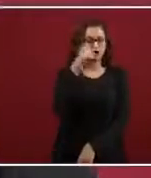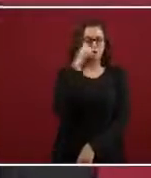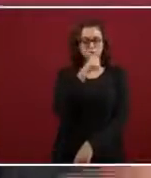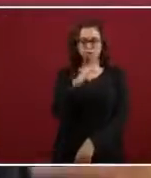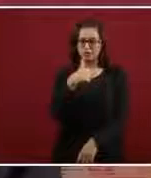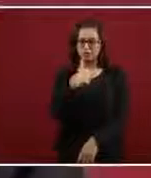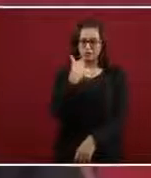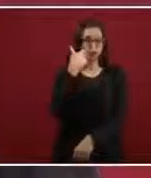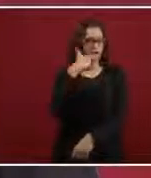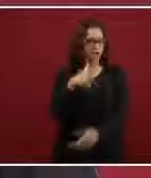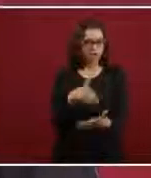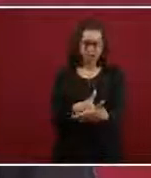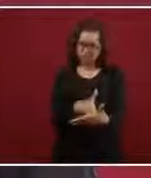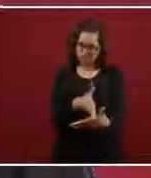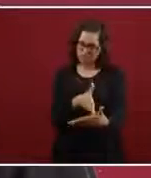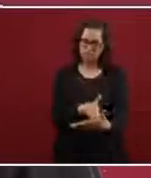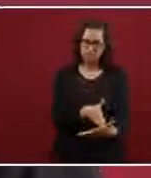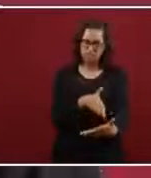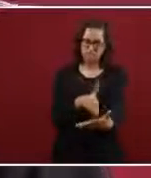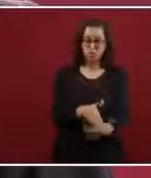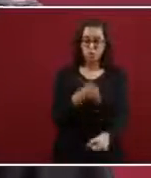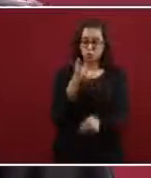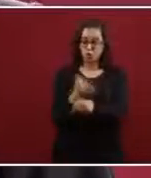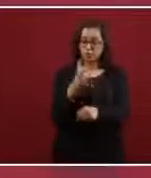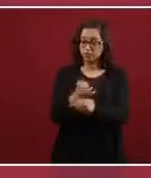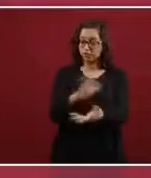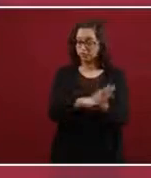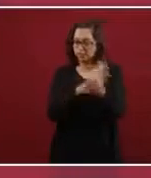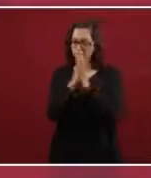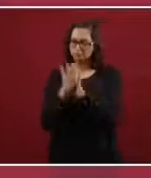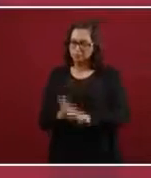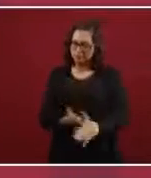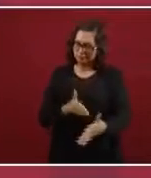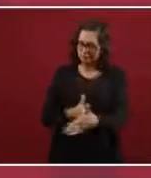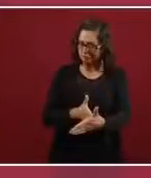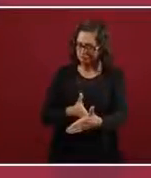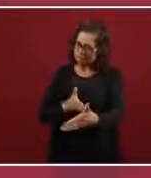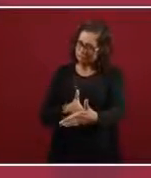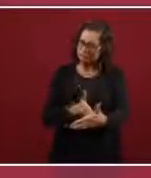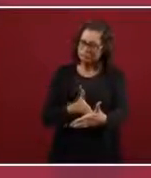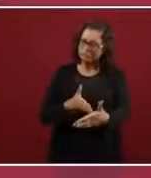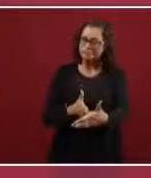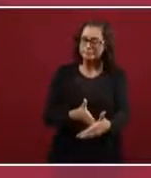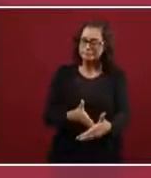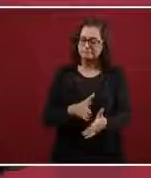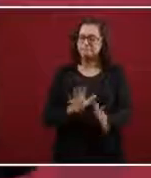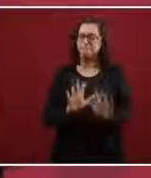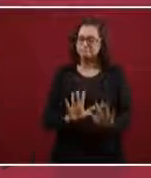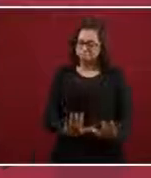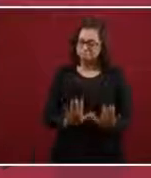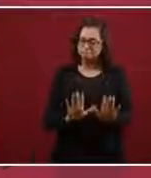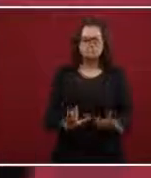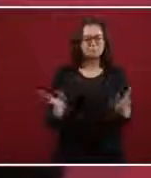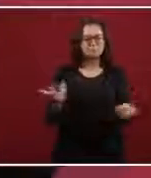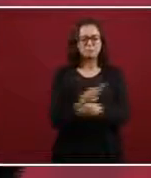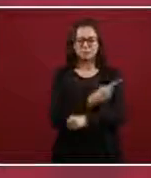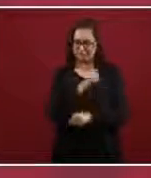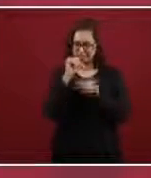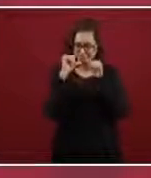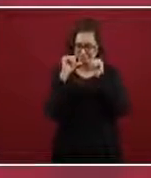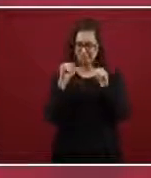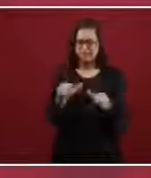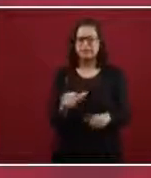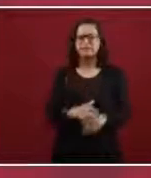no avance la cuarta transformación, pero no pasa